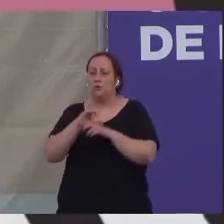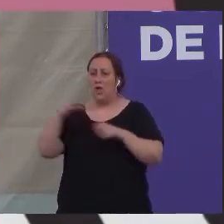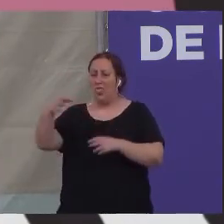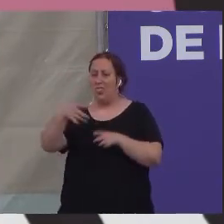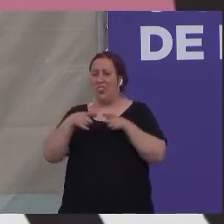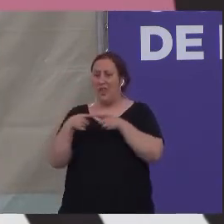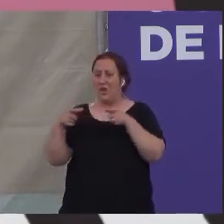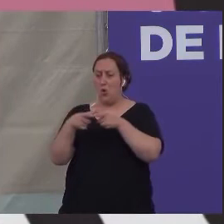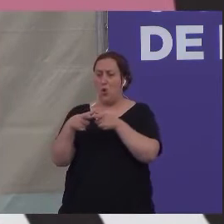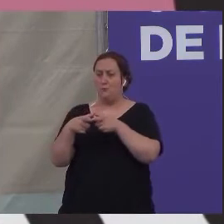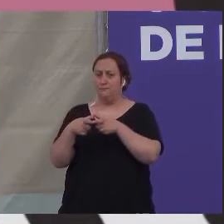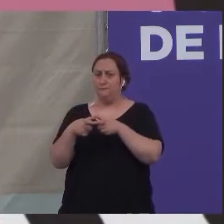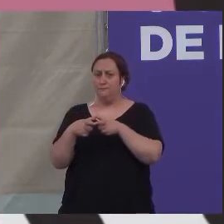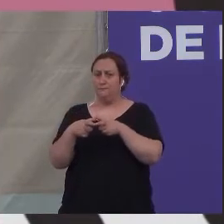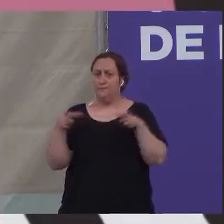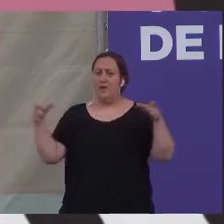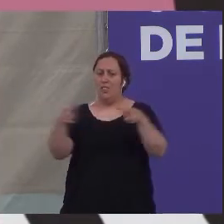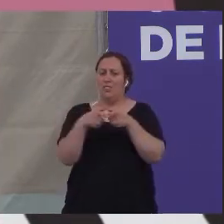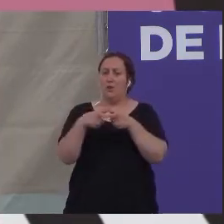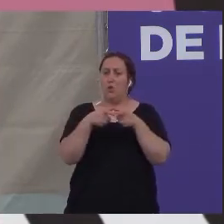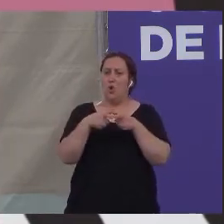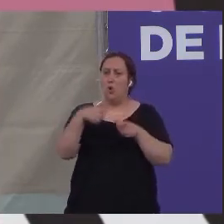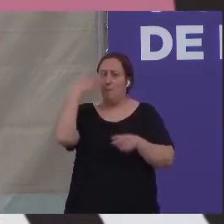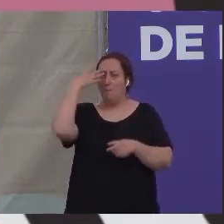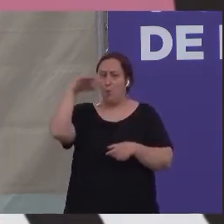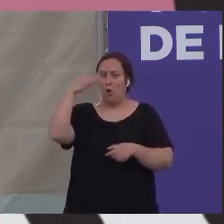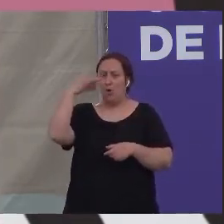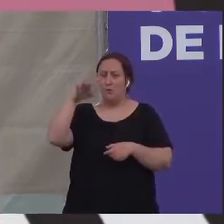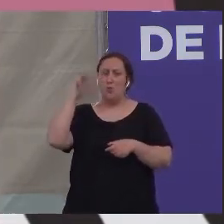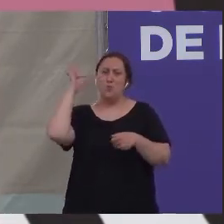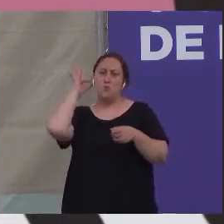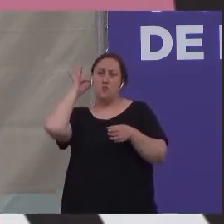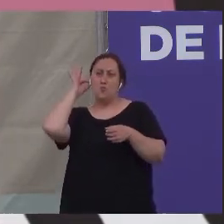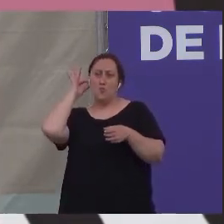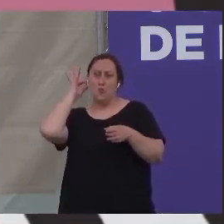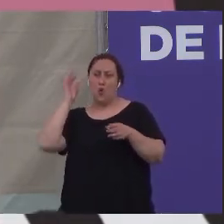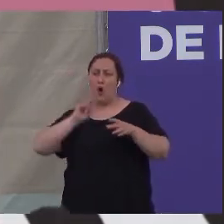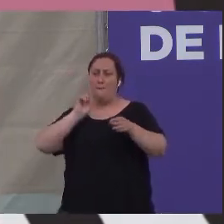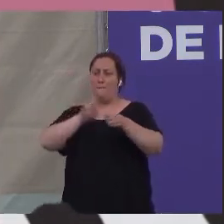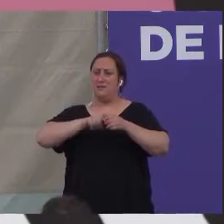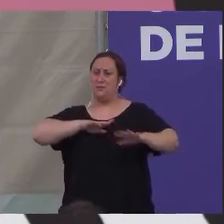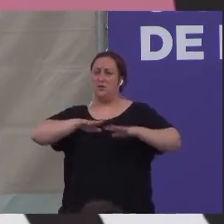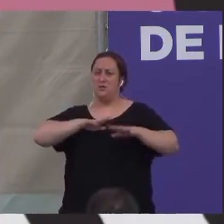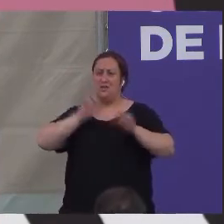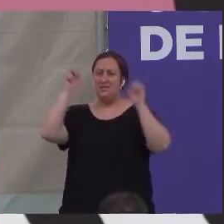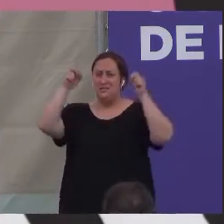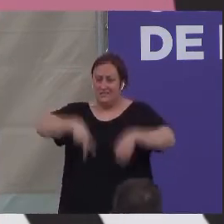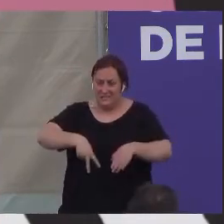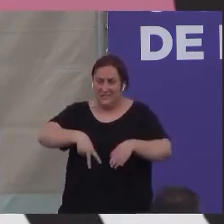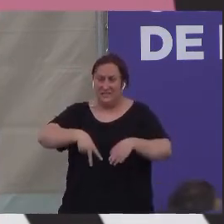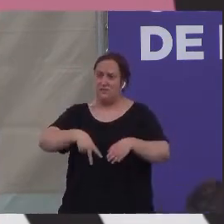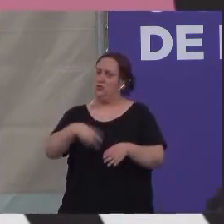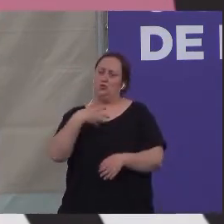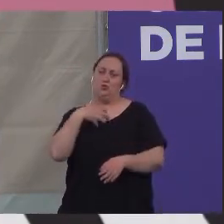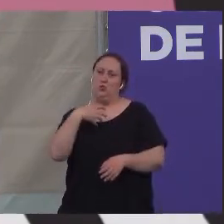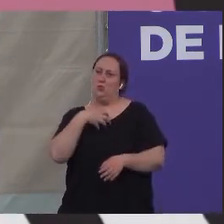círculo sin, de poder, que no haya participación activa de las mujeres, que no se vote si no hay